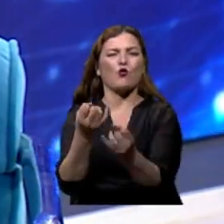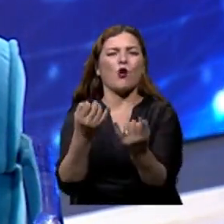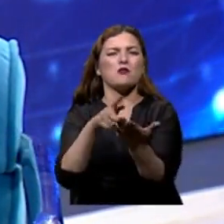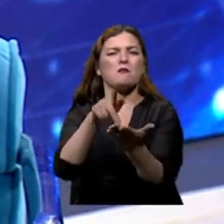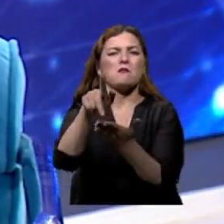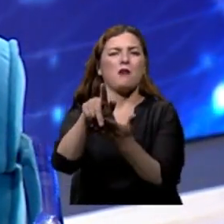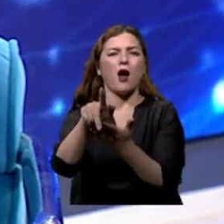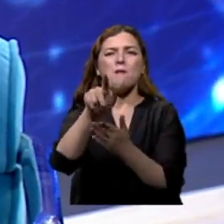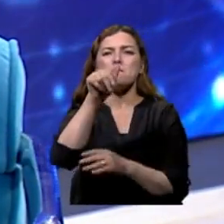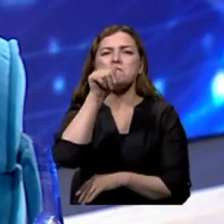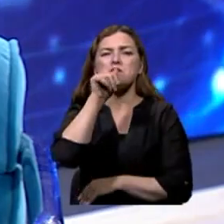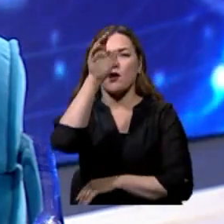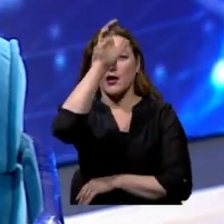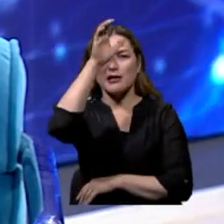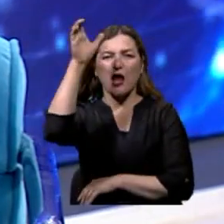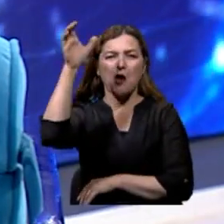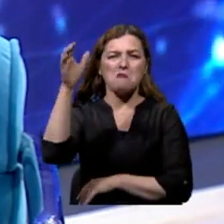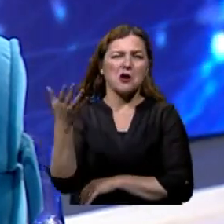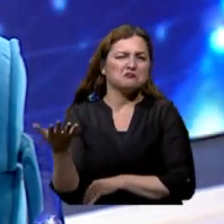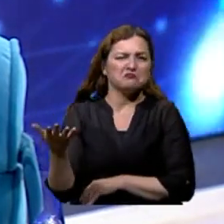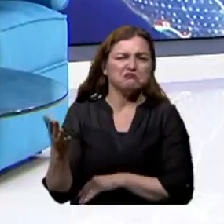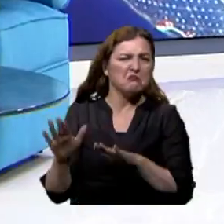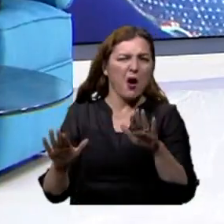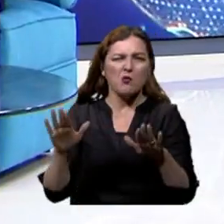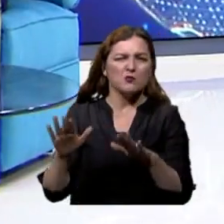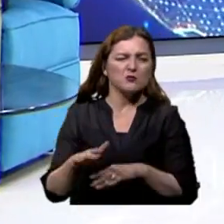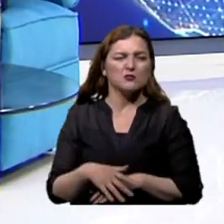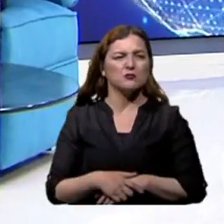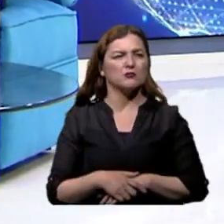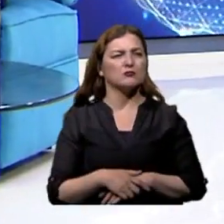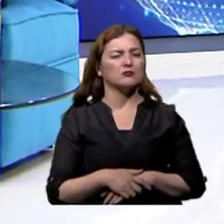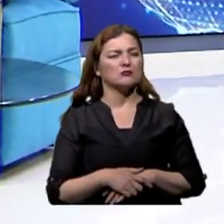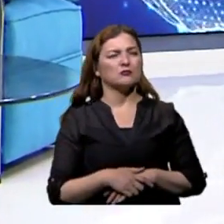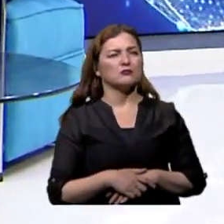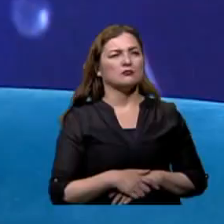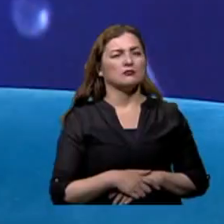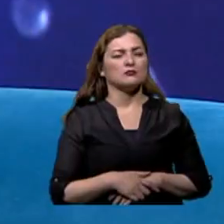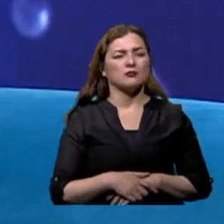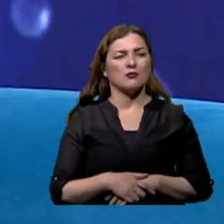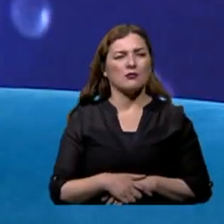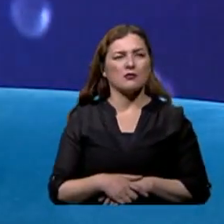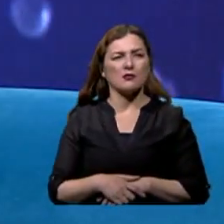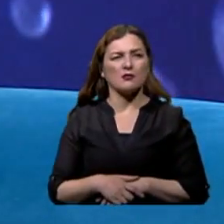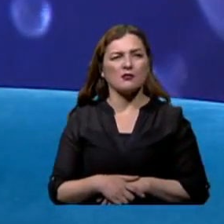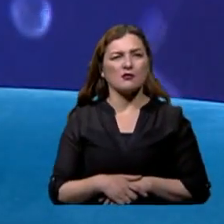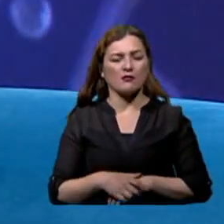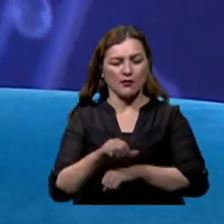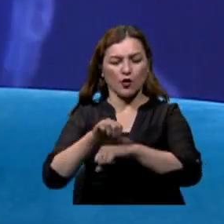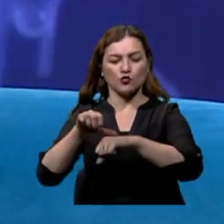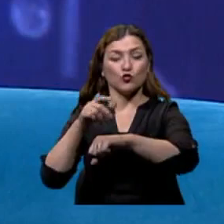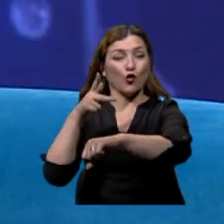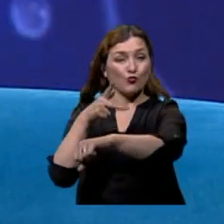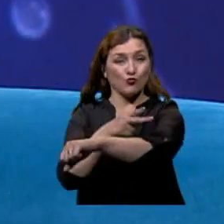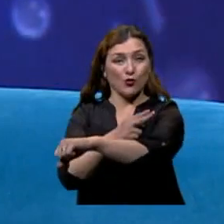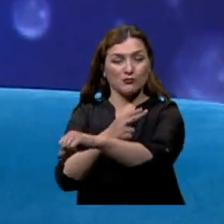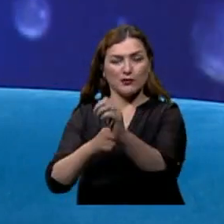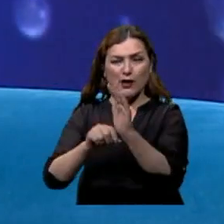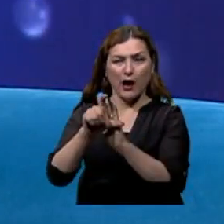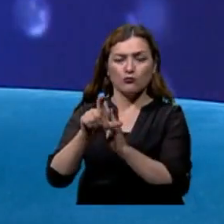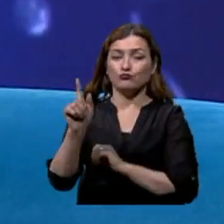vez en el sector privado, un rango de precios? La amputación en sí como cirugía no es muy